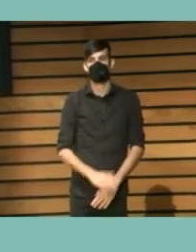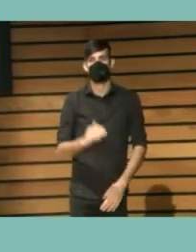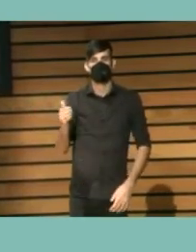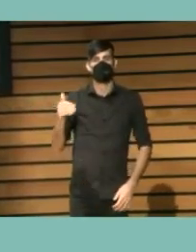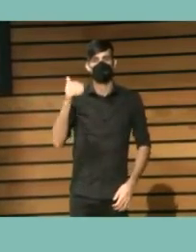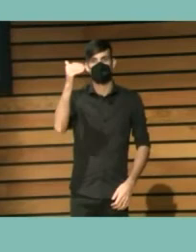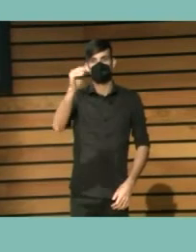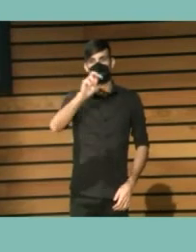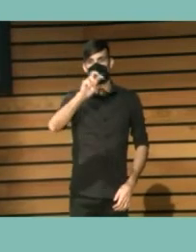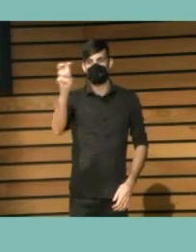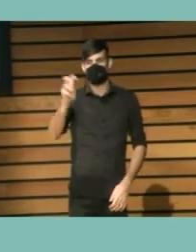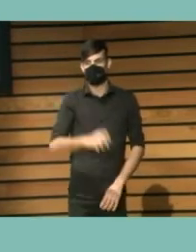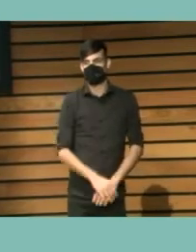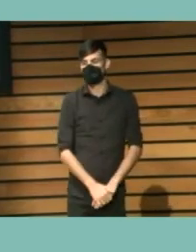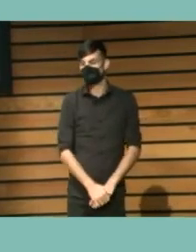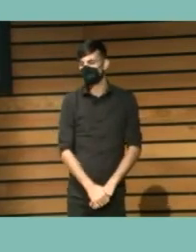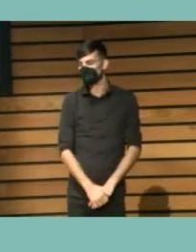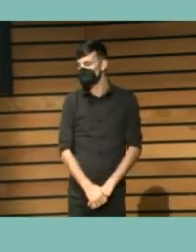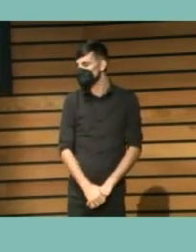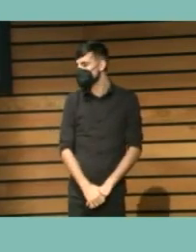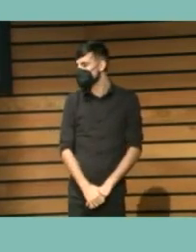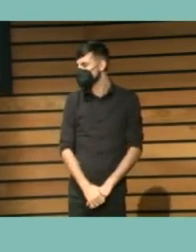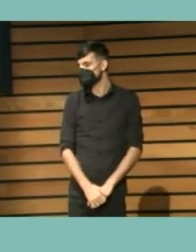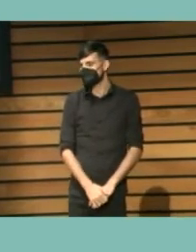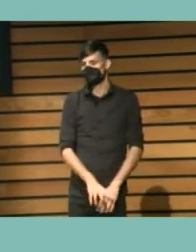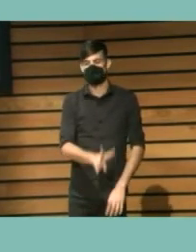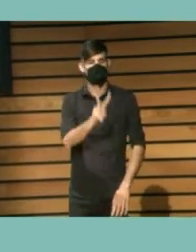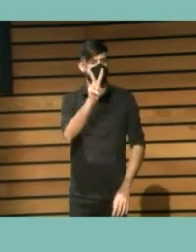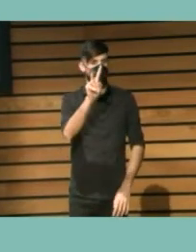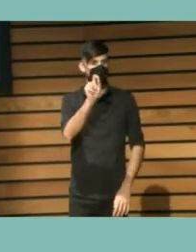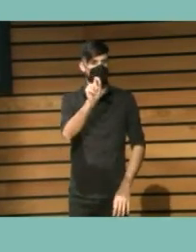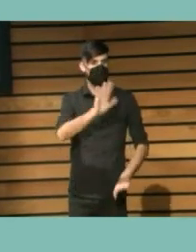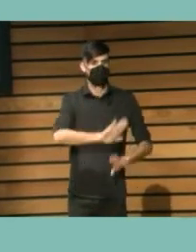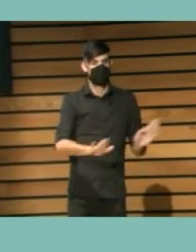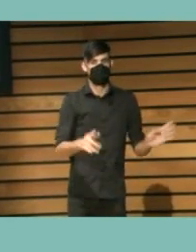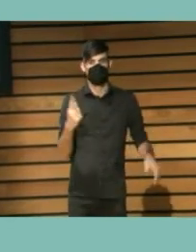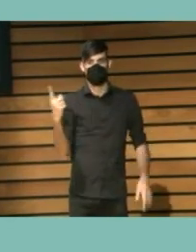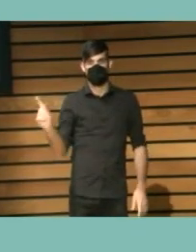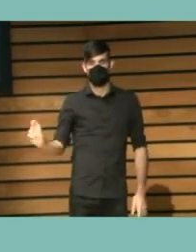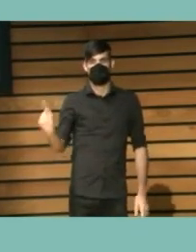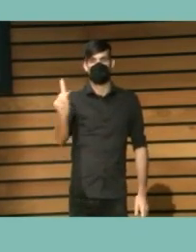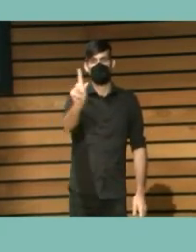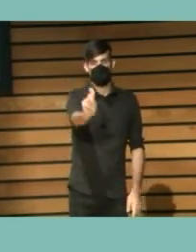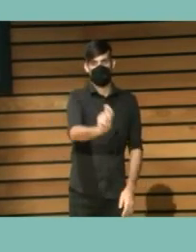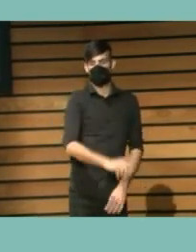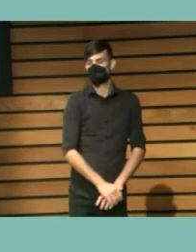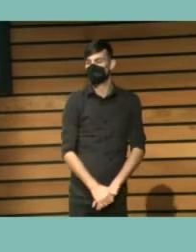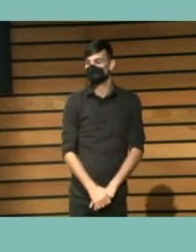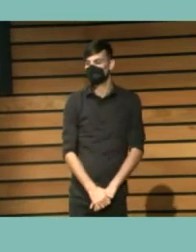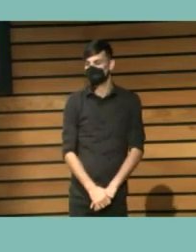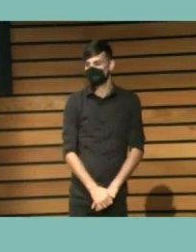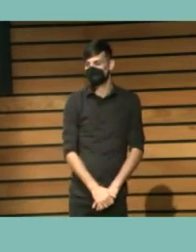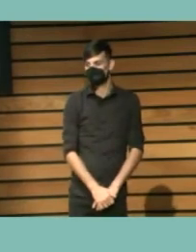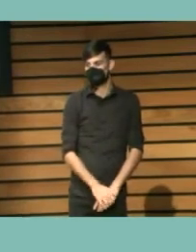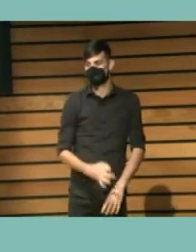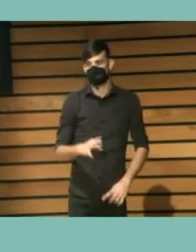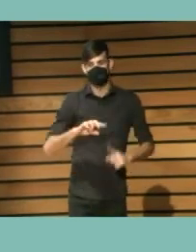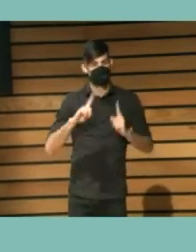veo. Aún tenemos 2 minutos más. Un minuto por pregunta. O sea, que ser breves.